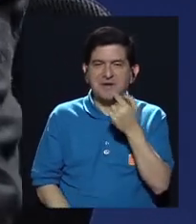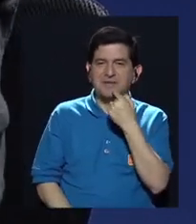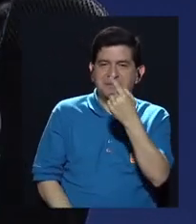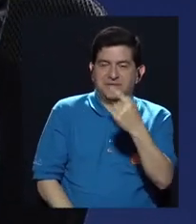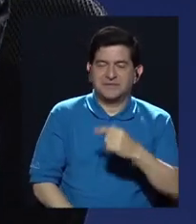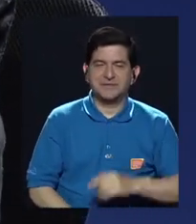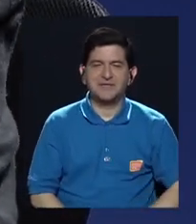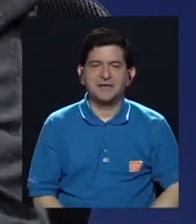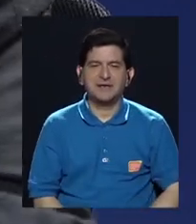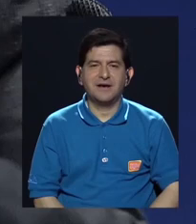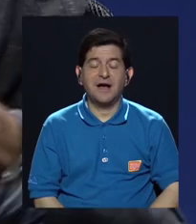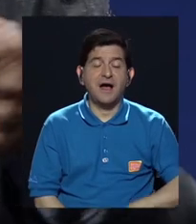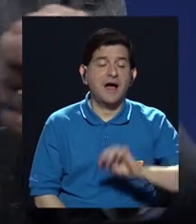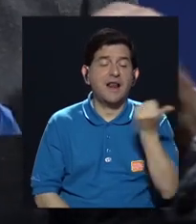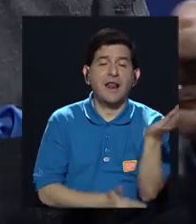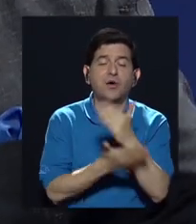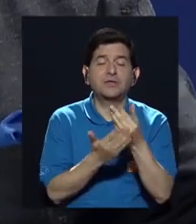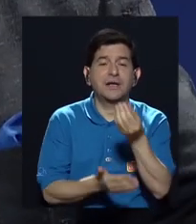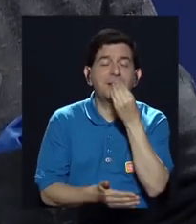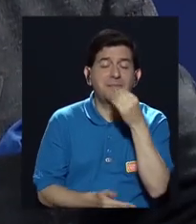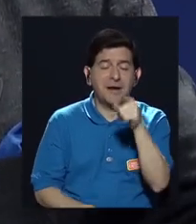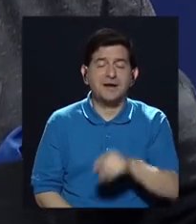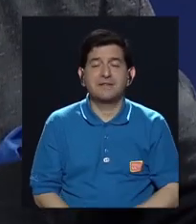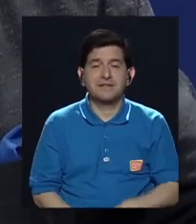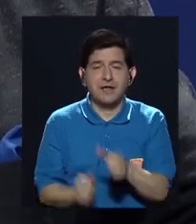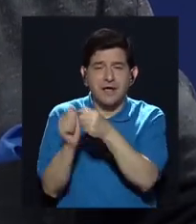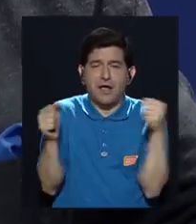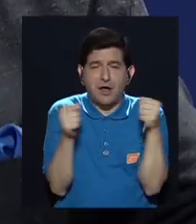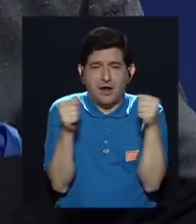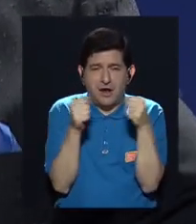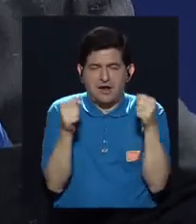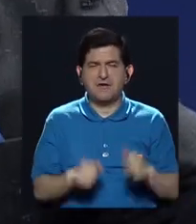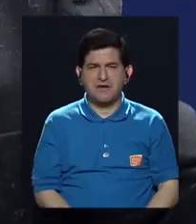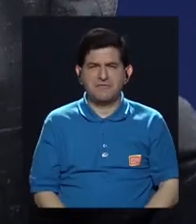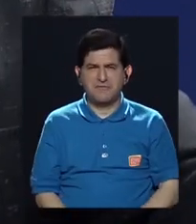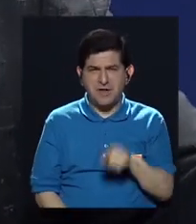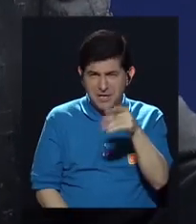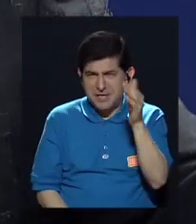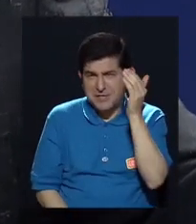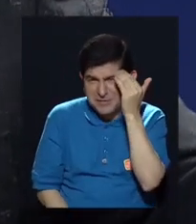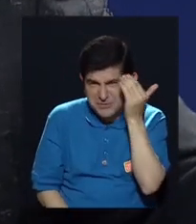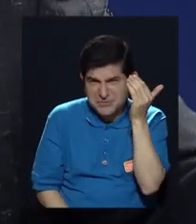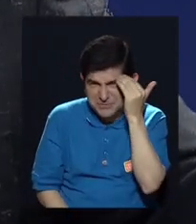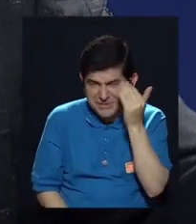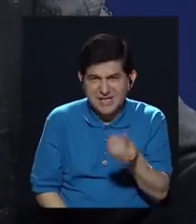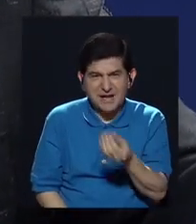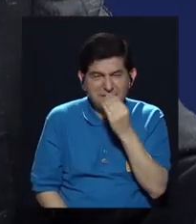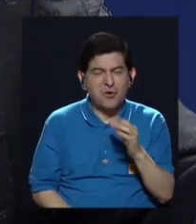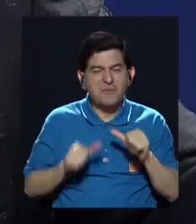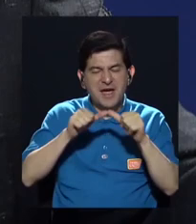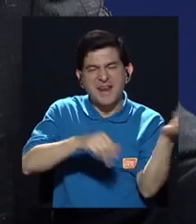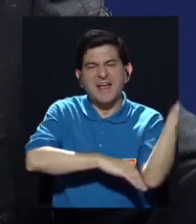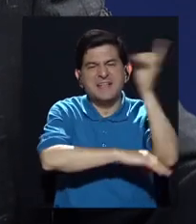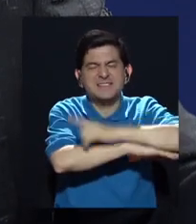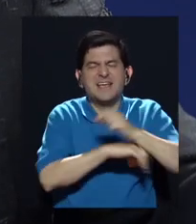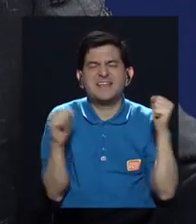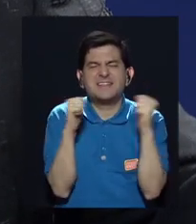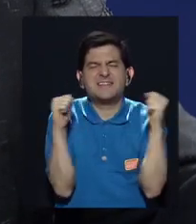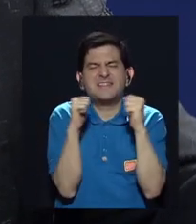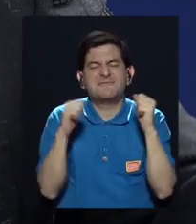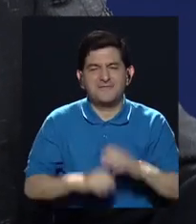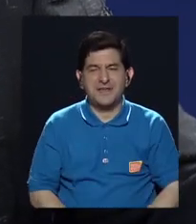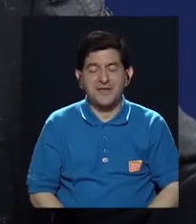don Pepe decía, póngame el resto de esta comida en la nevera y adivinen qué comíamos el día siguiente